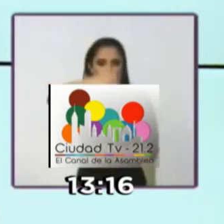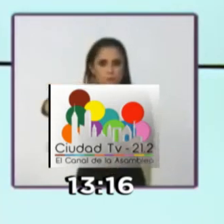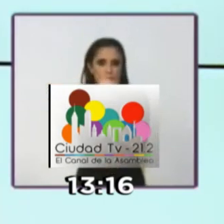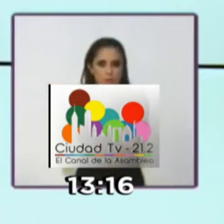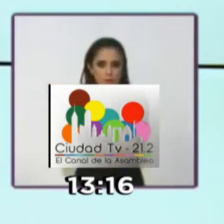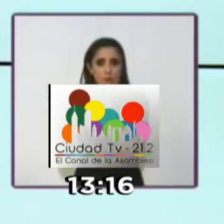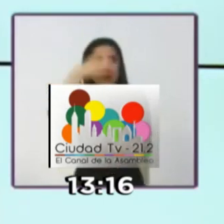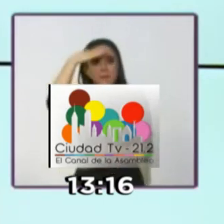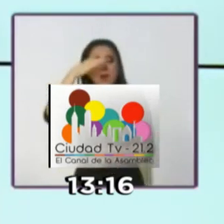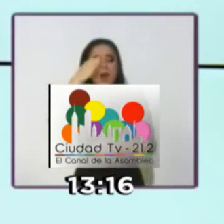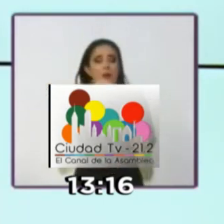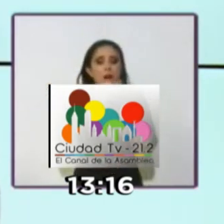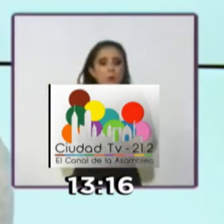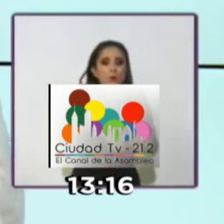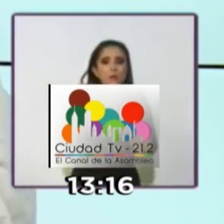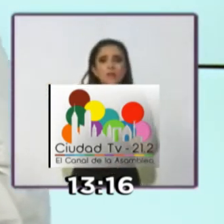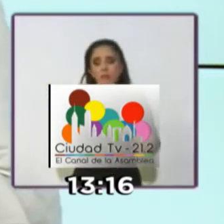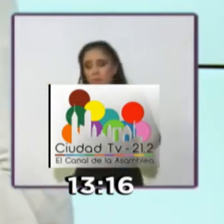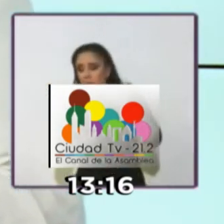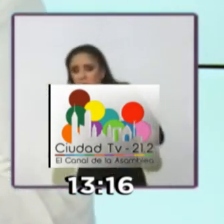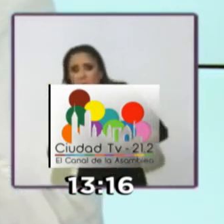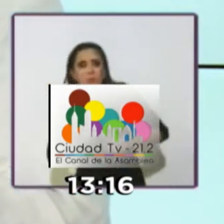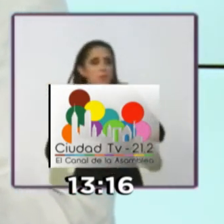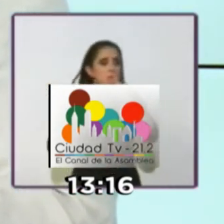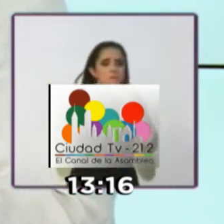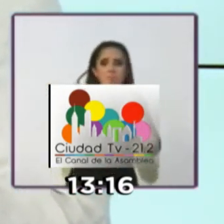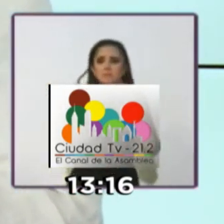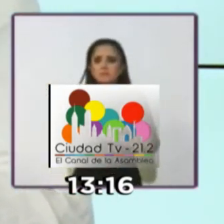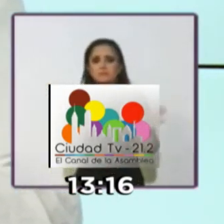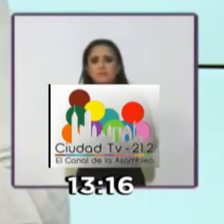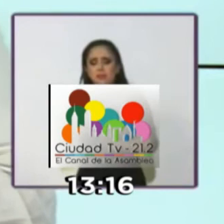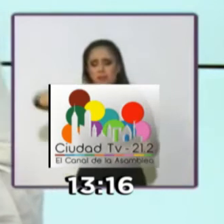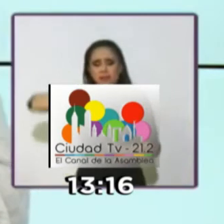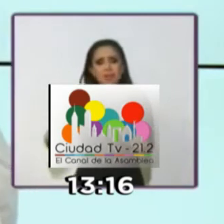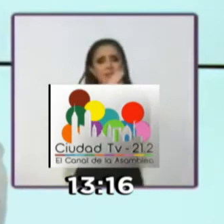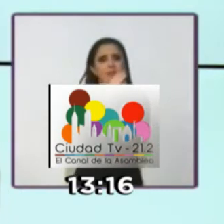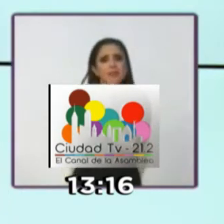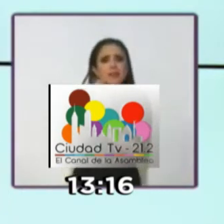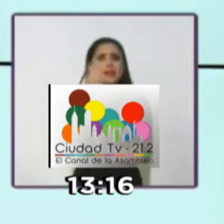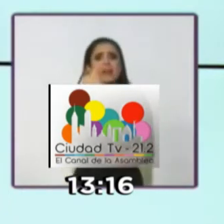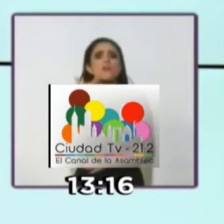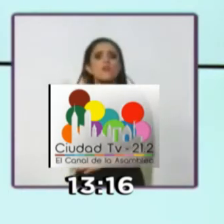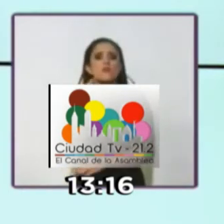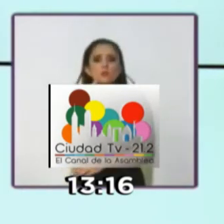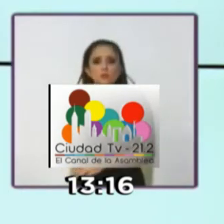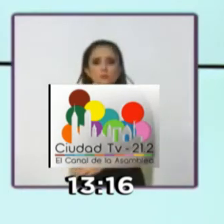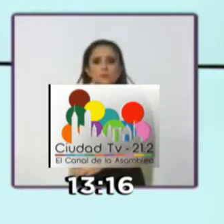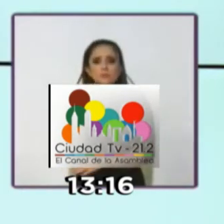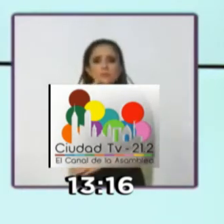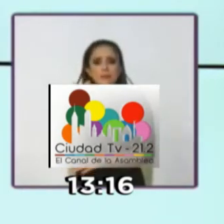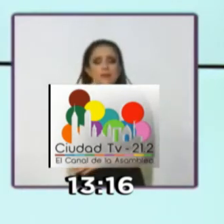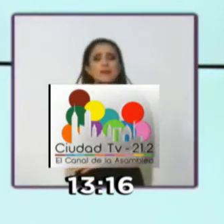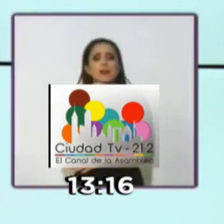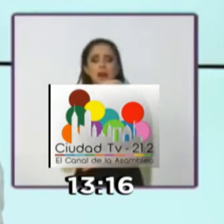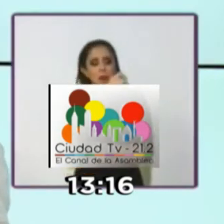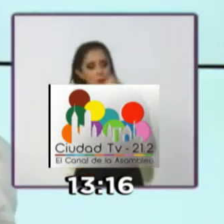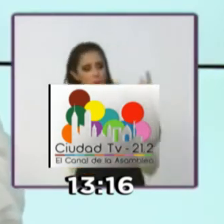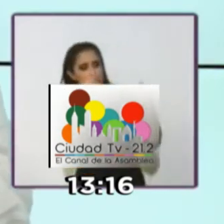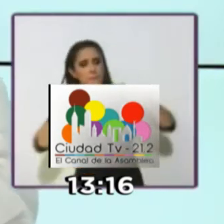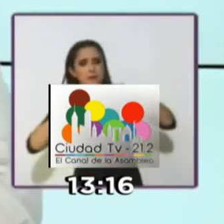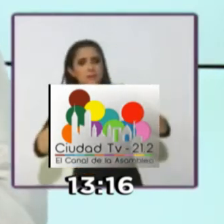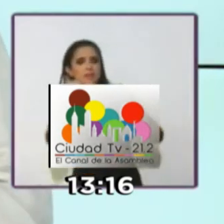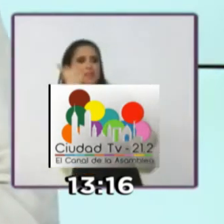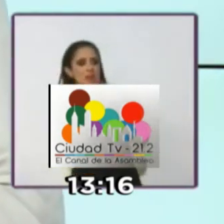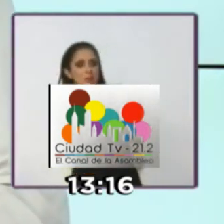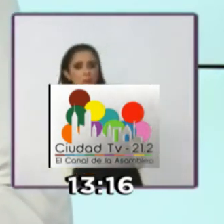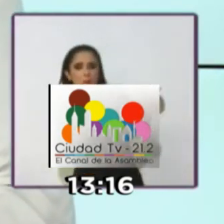de Augustos, sino de Calígulas, y decididos hemos venido a luchar contra los pocos que la quieren hacer retroceder,